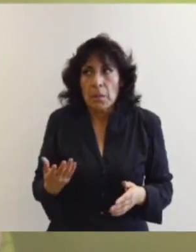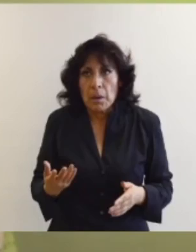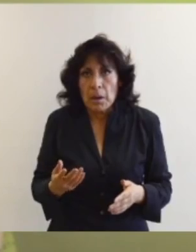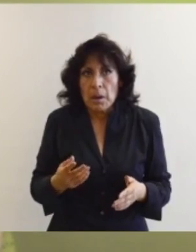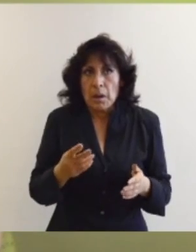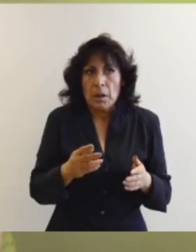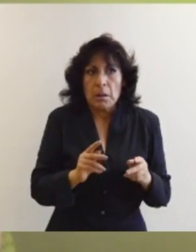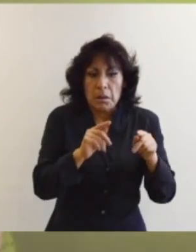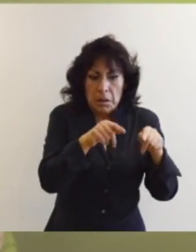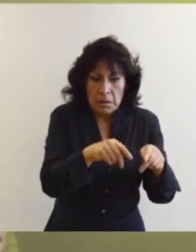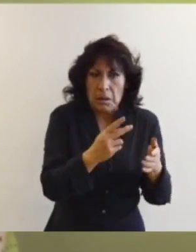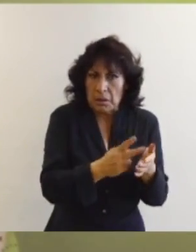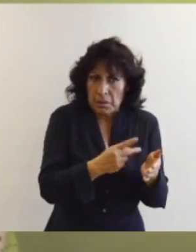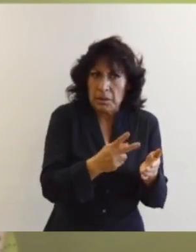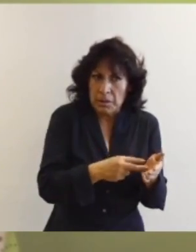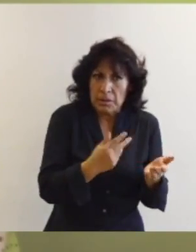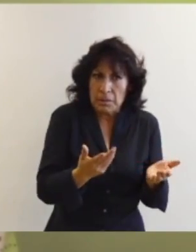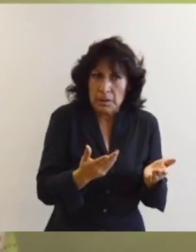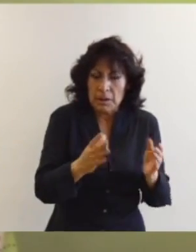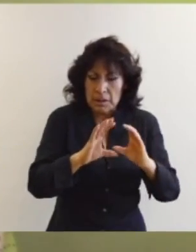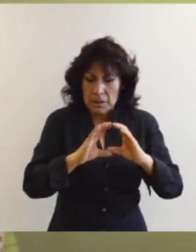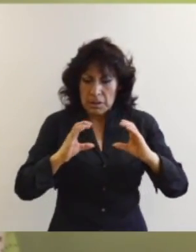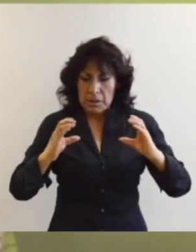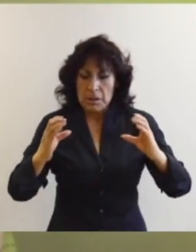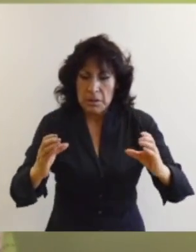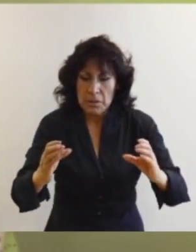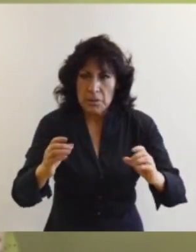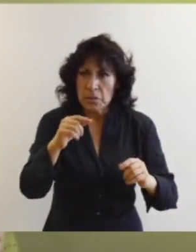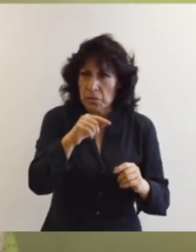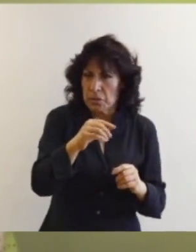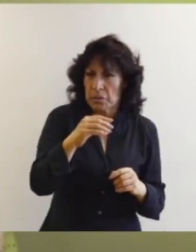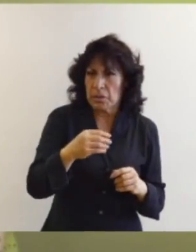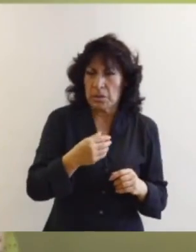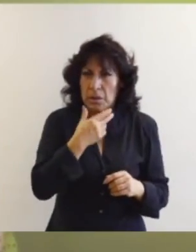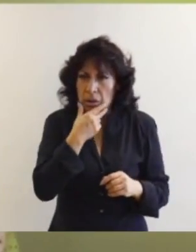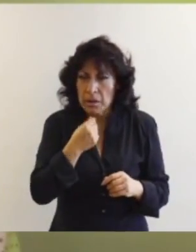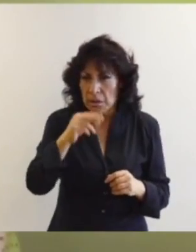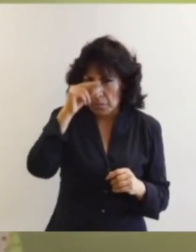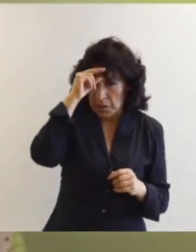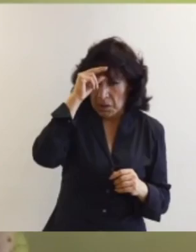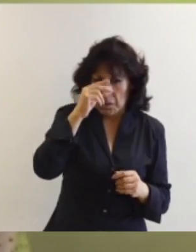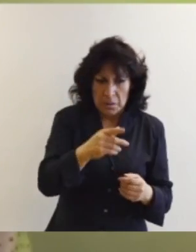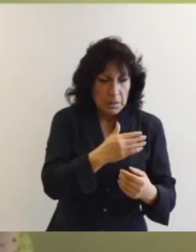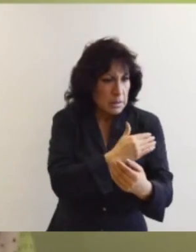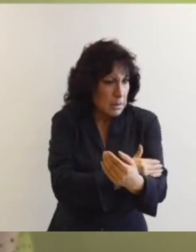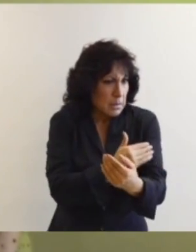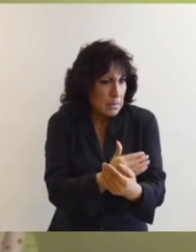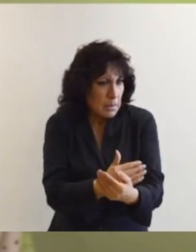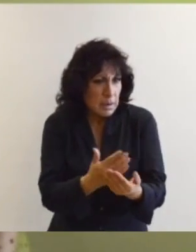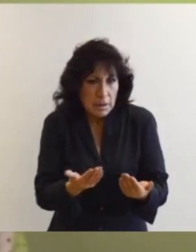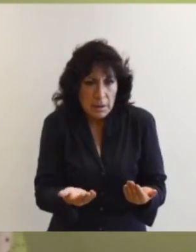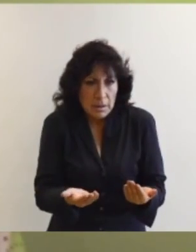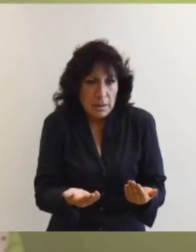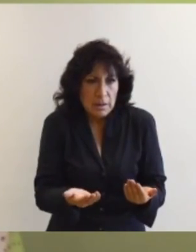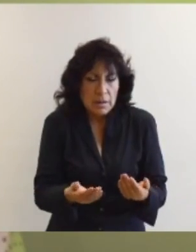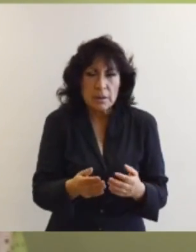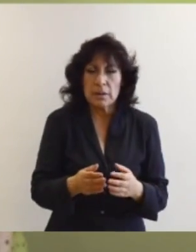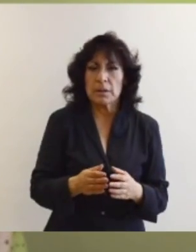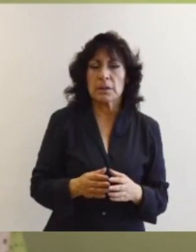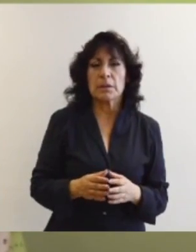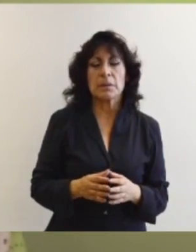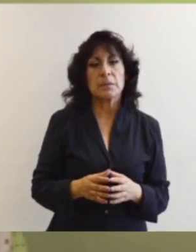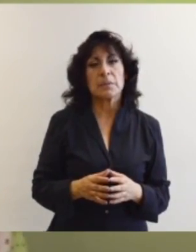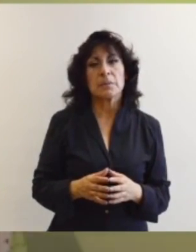Para volverlos a enterrar ahora en la compañía de los hombres ilustres y en su rotonda, dijo